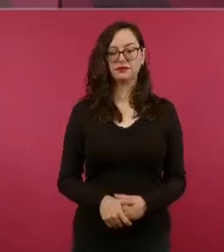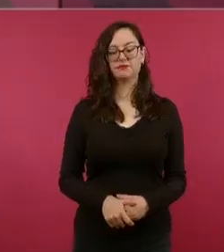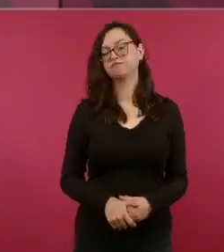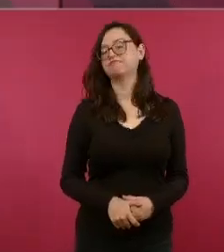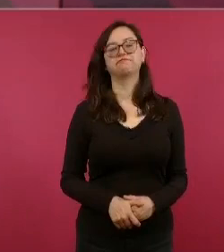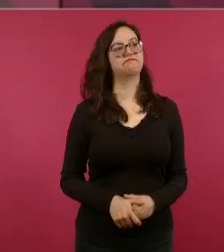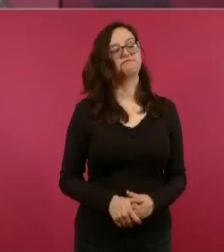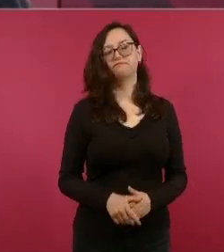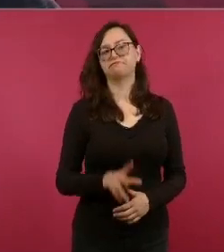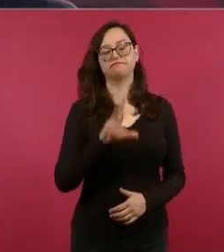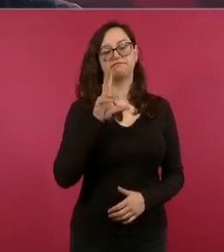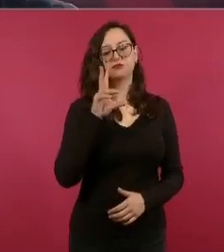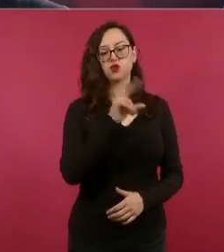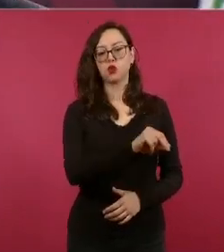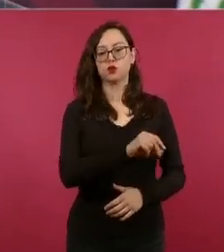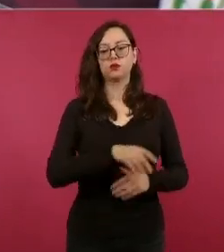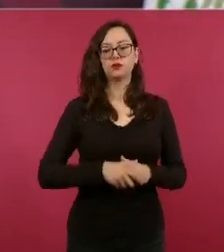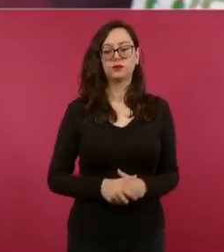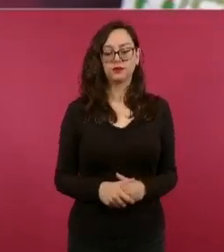no.